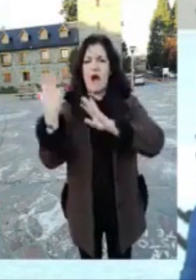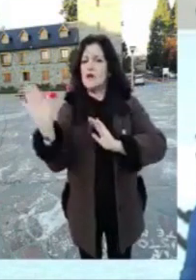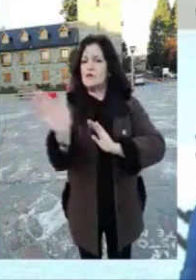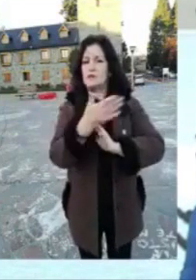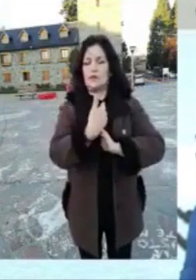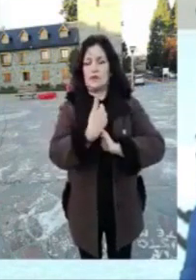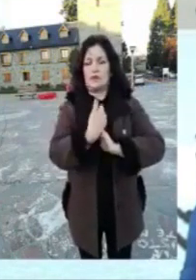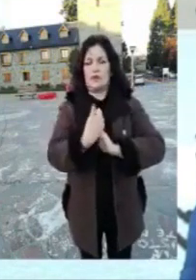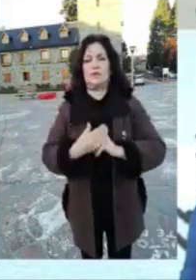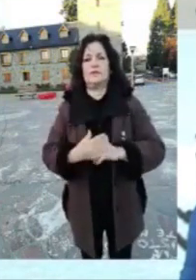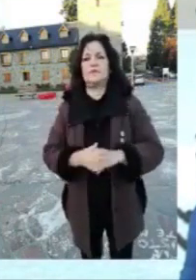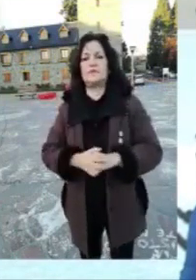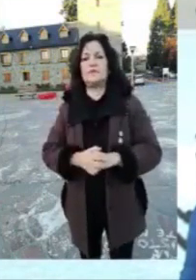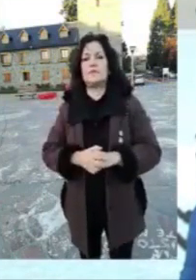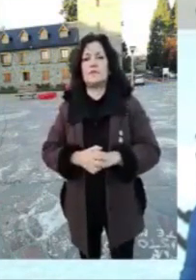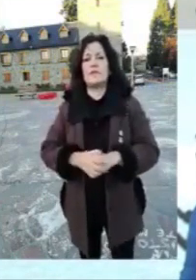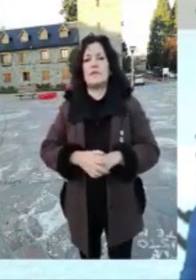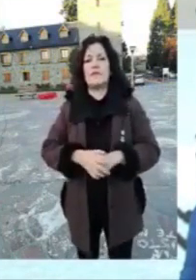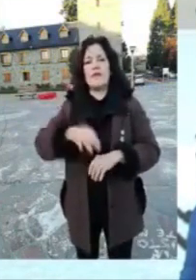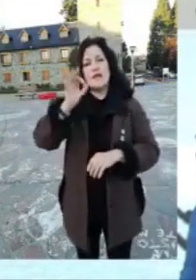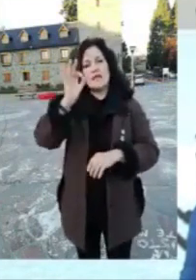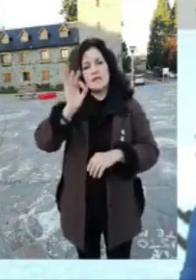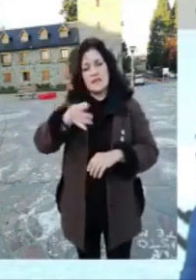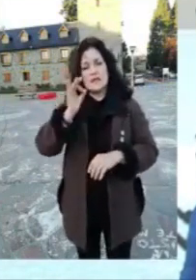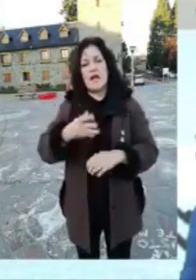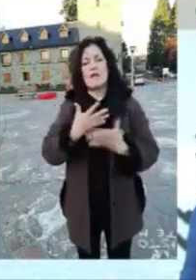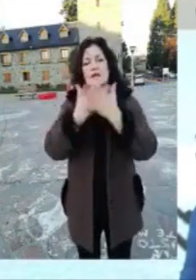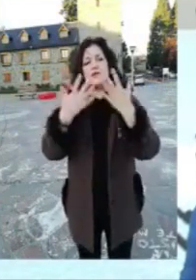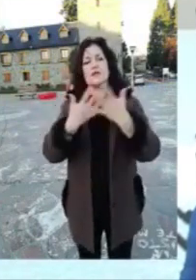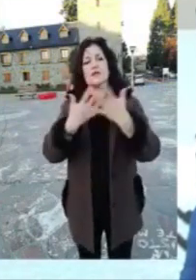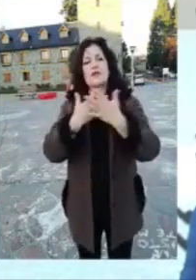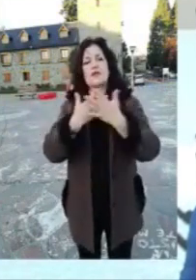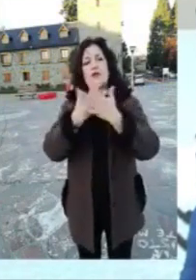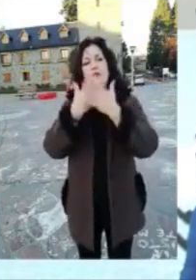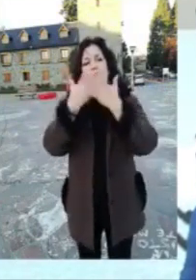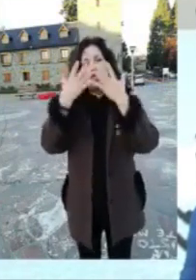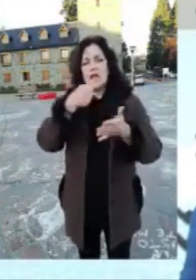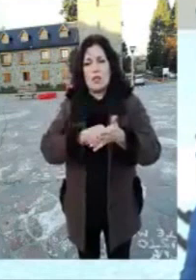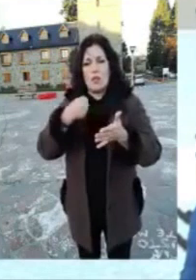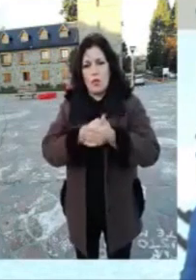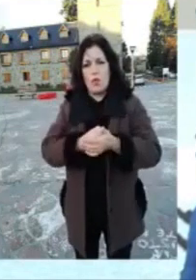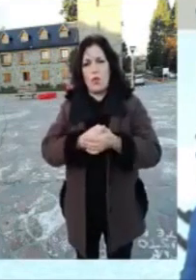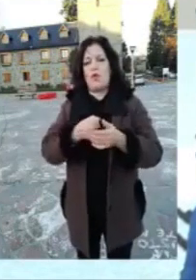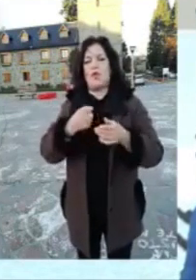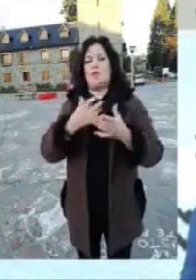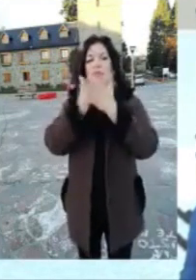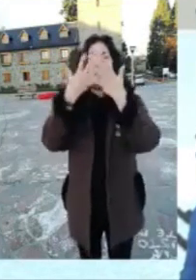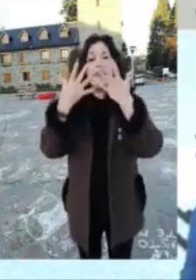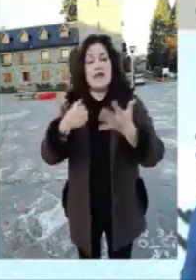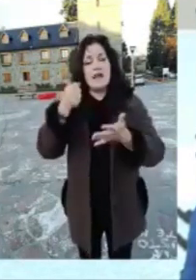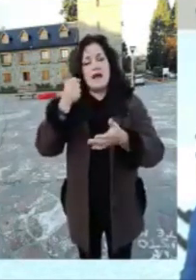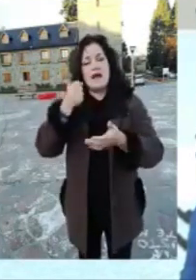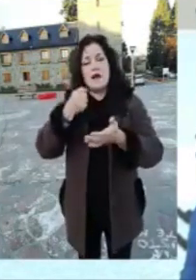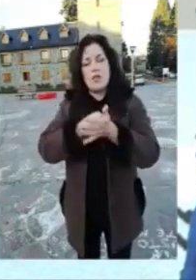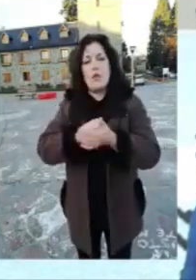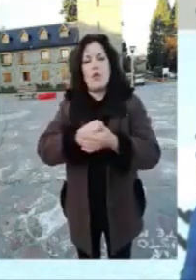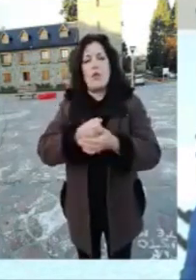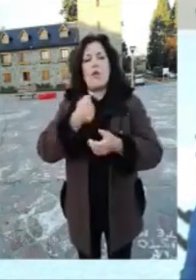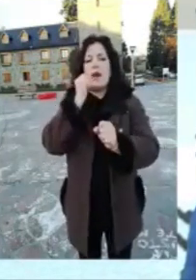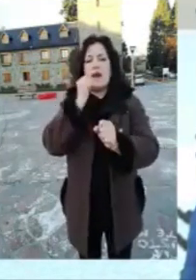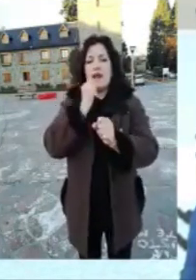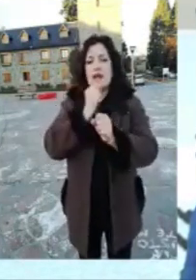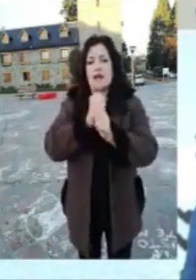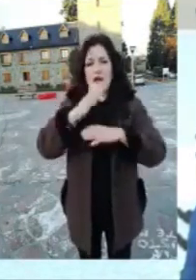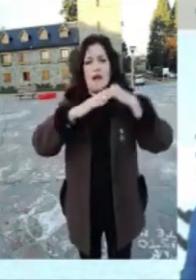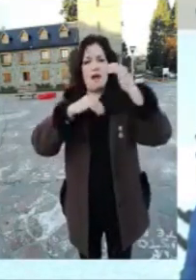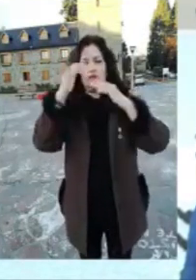se que están siendo días muy duros para todos para el trabajador para el comerciante que tiene que